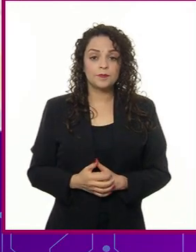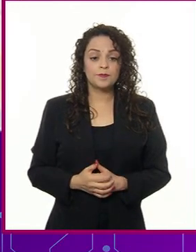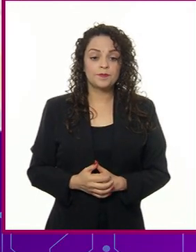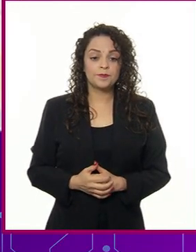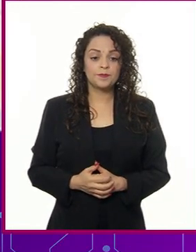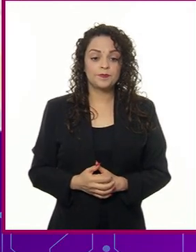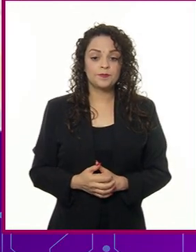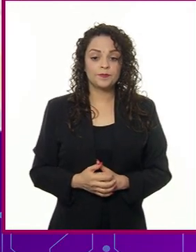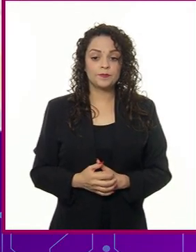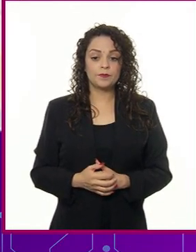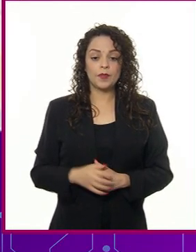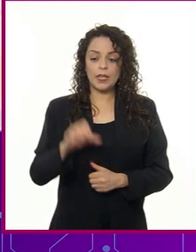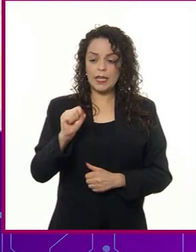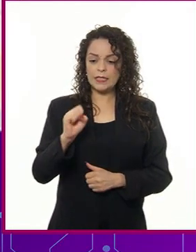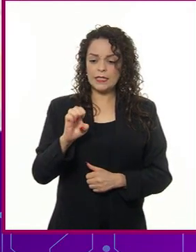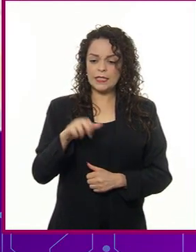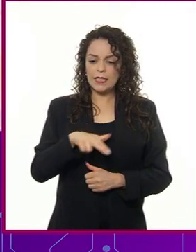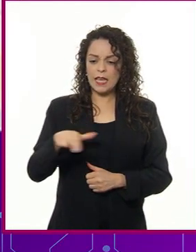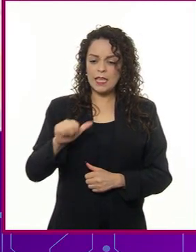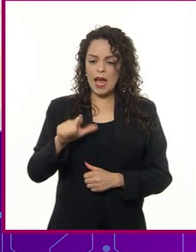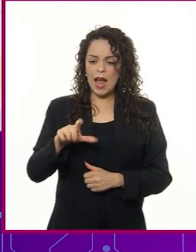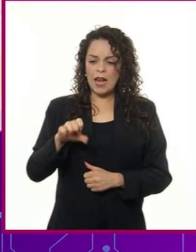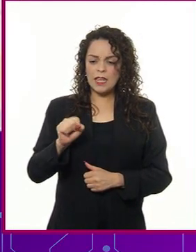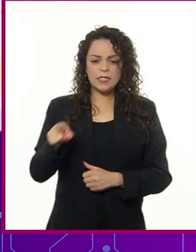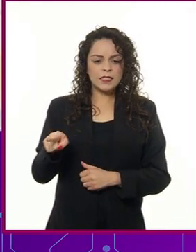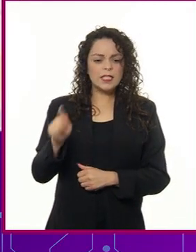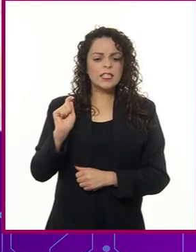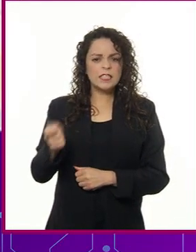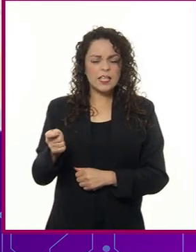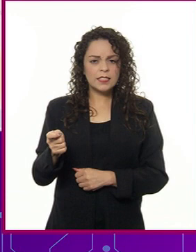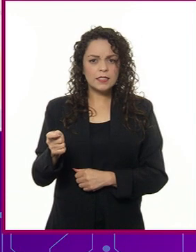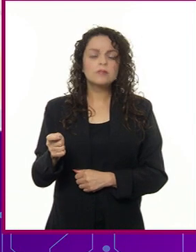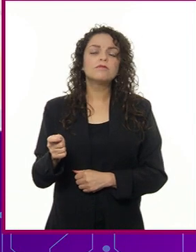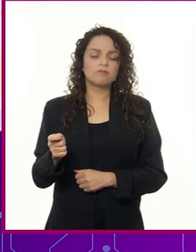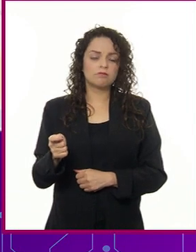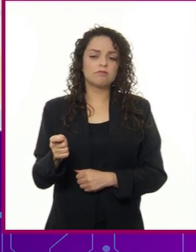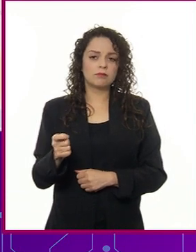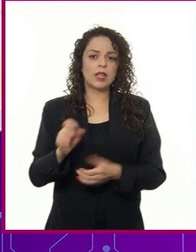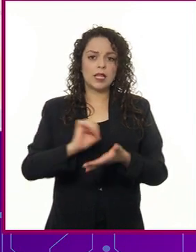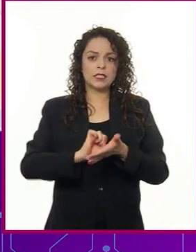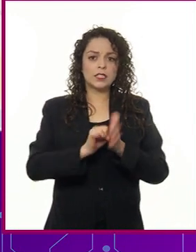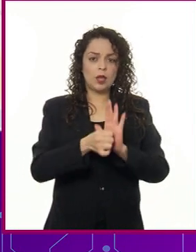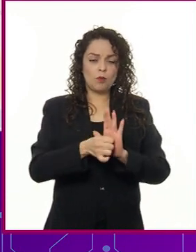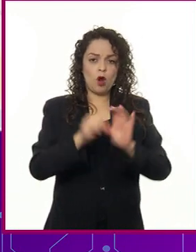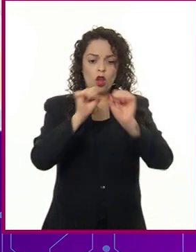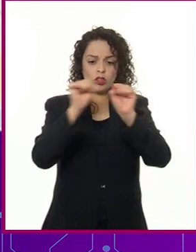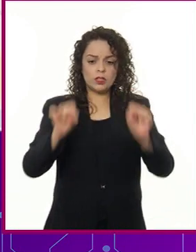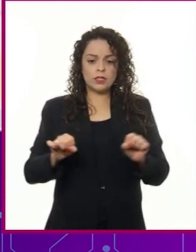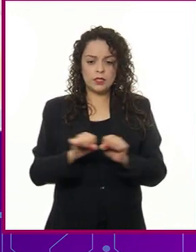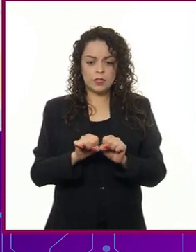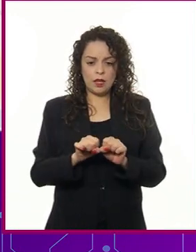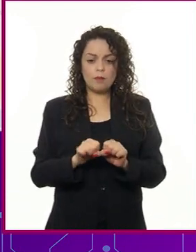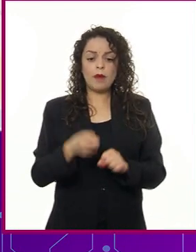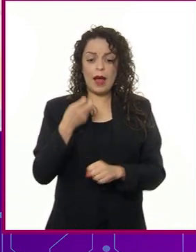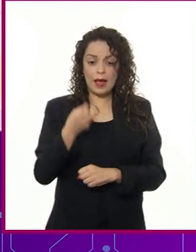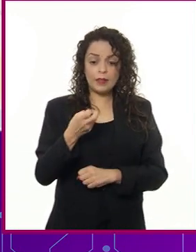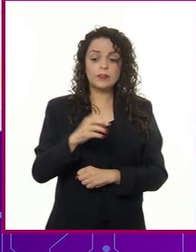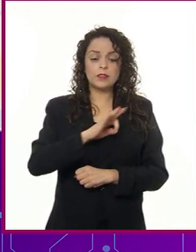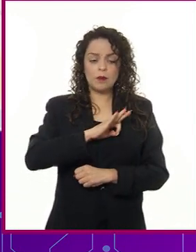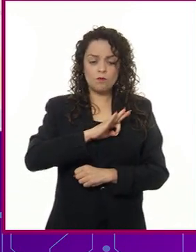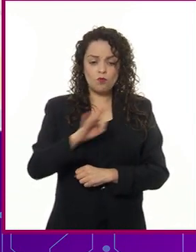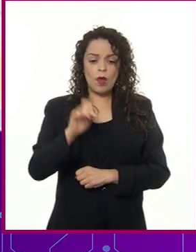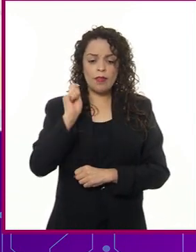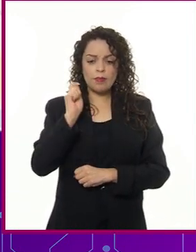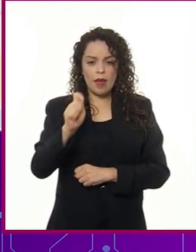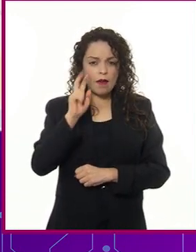En el término de señales, es un sistema de símbolos representados gráficamente a través de los cuales se transmiten